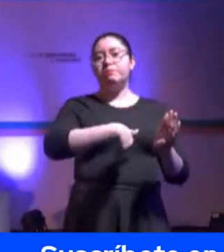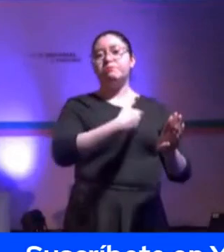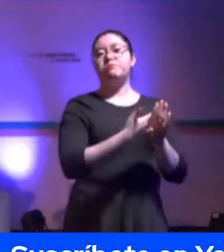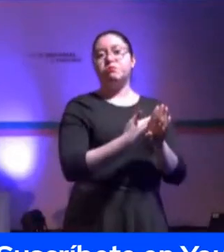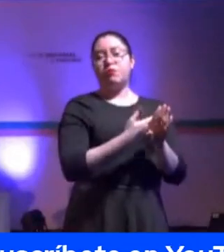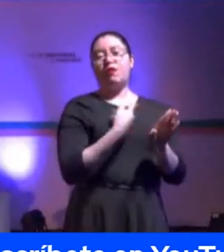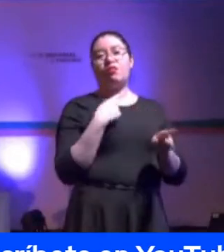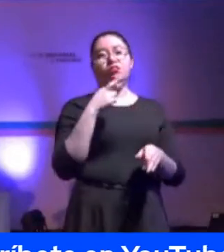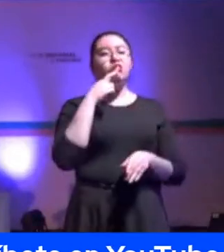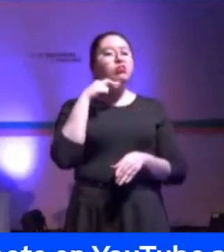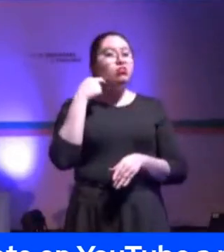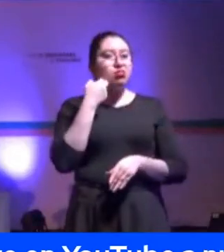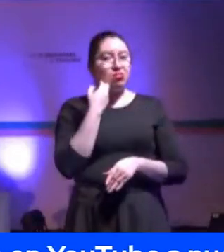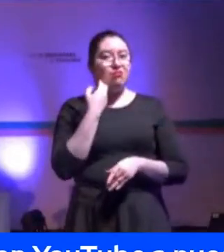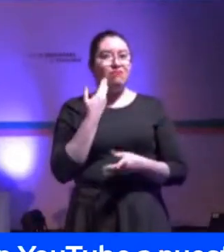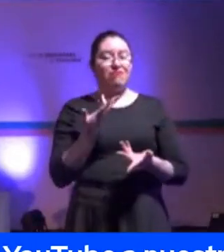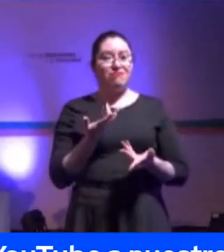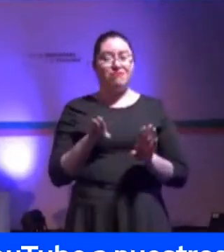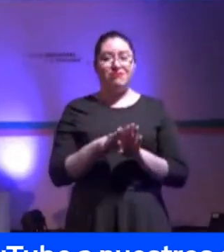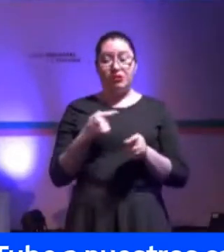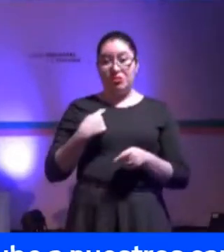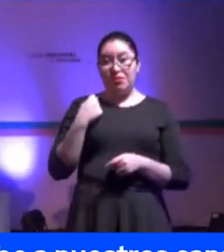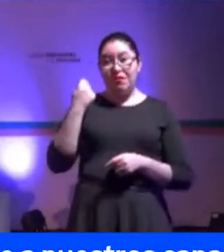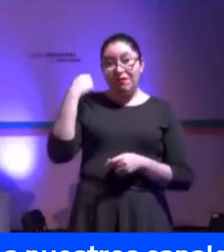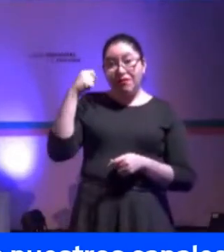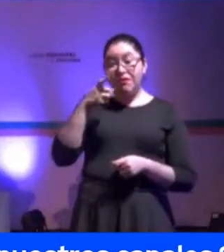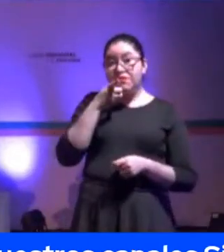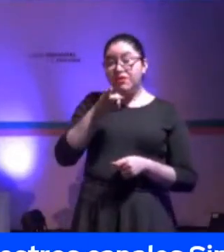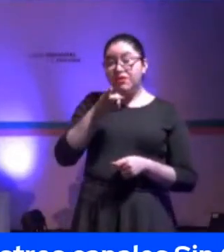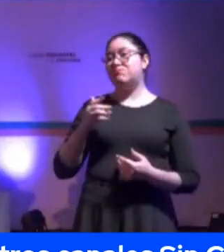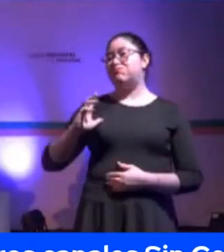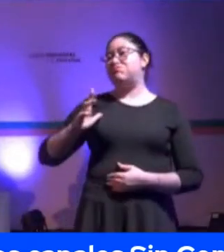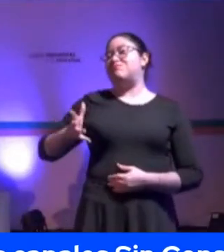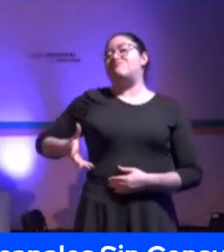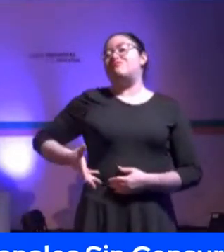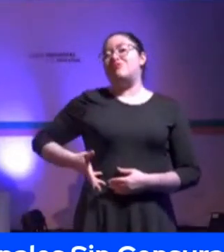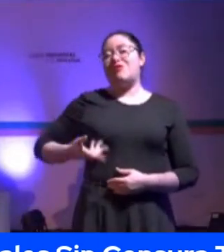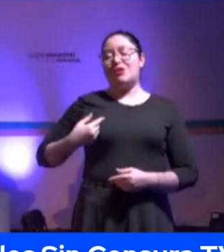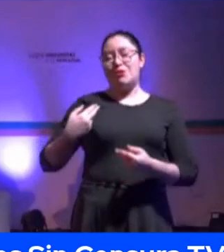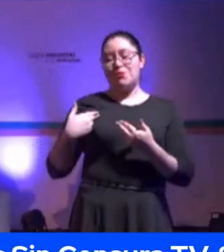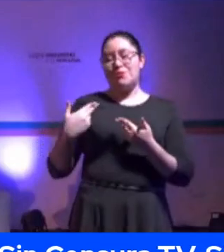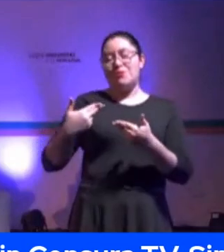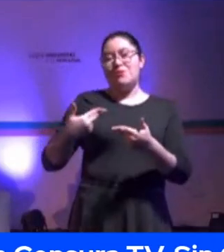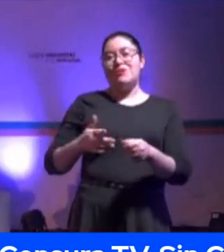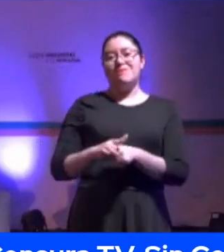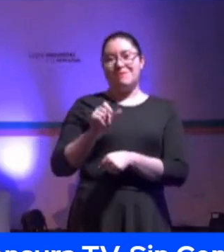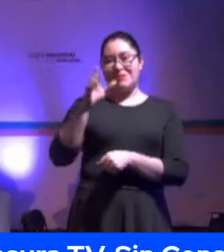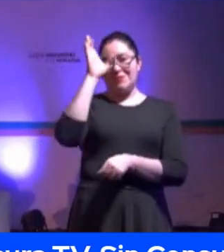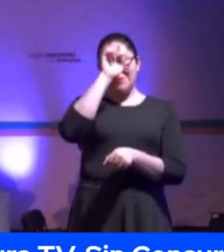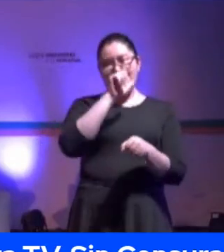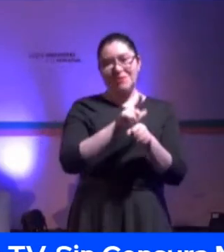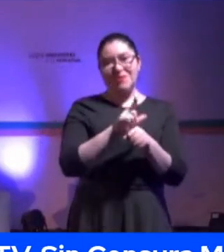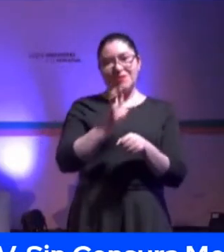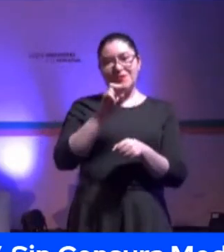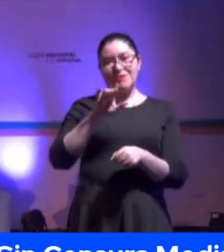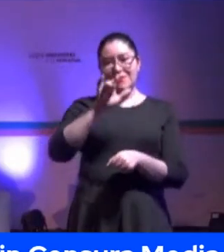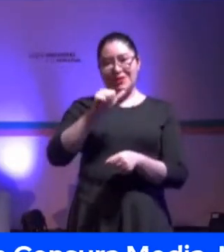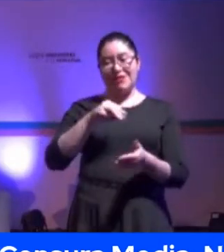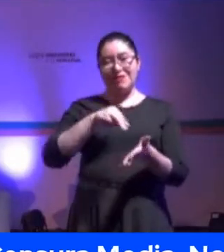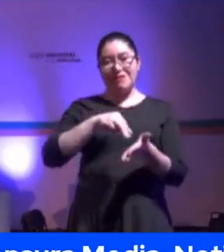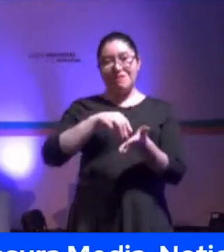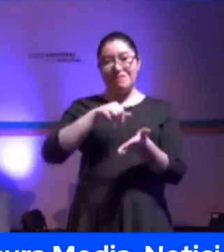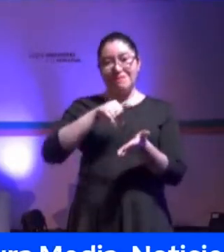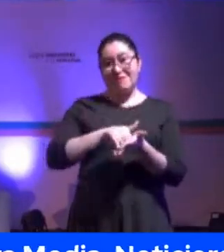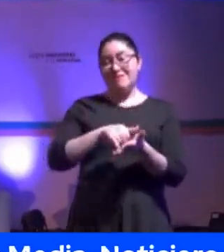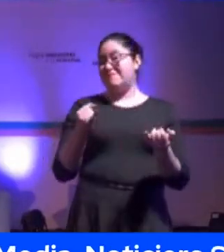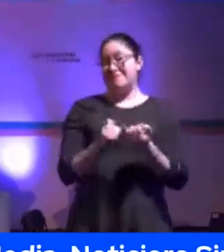hacer comentarios clasistas. Como tabasqueño les digo, soy orgullosamente descendiente de esta cultura, de los mayas y de los